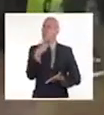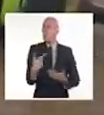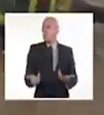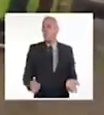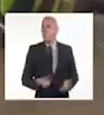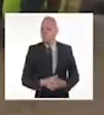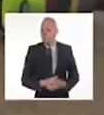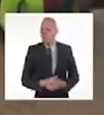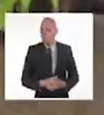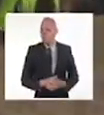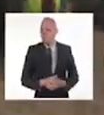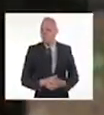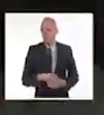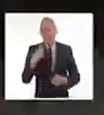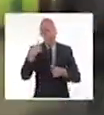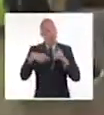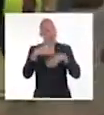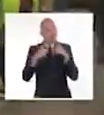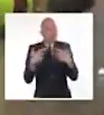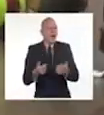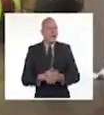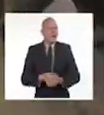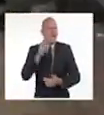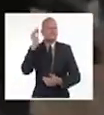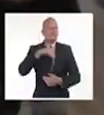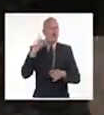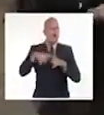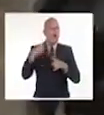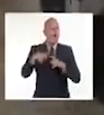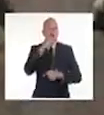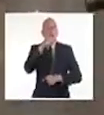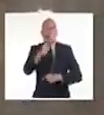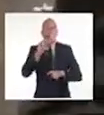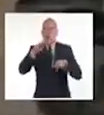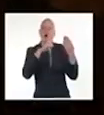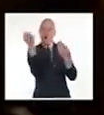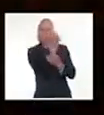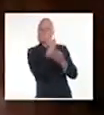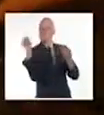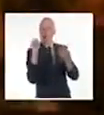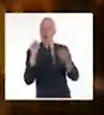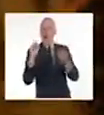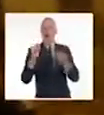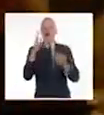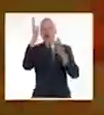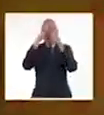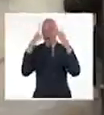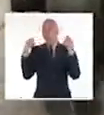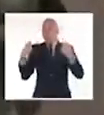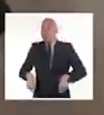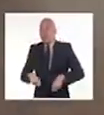muertos y reales desaparecidos que todavía están en lista y todavía están por localizarse. Han